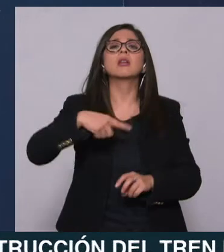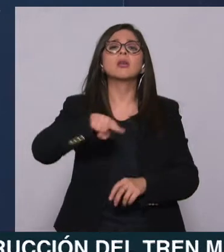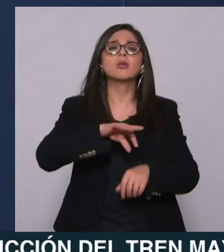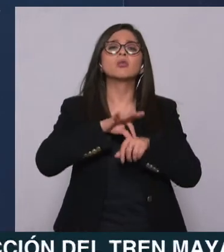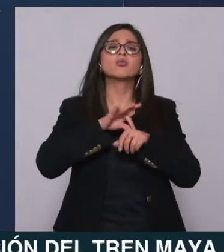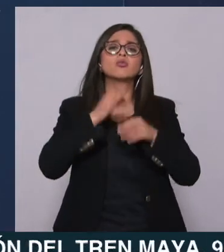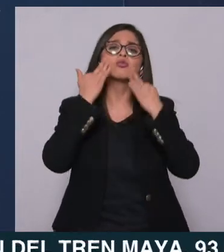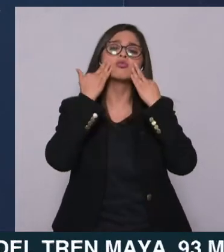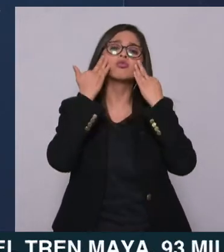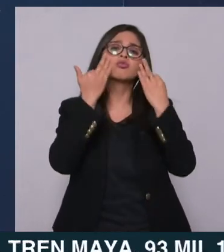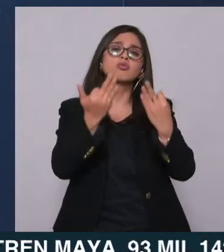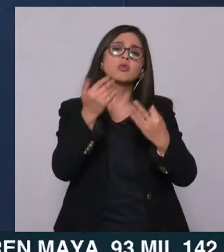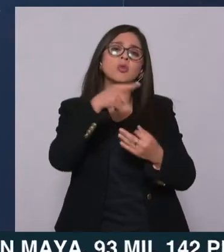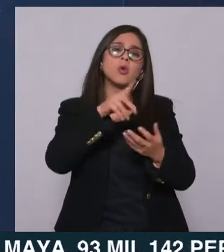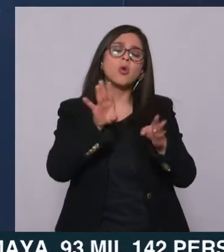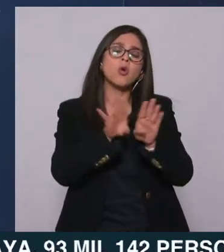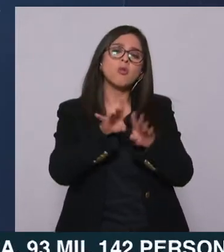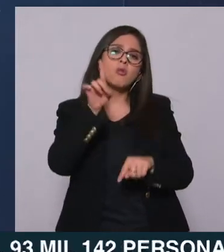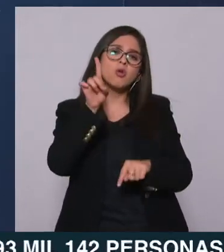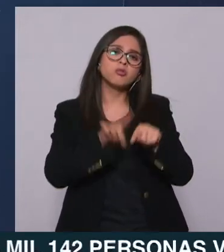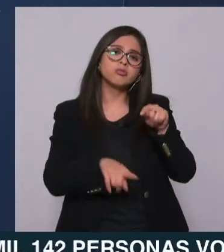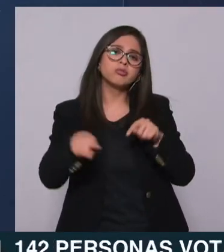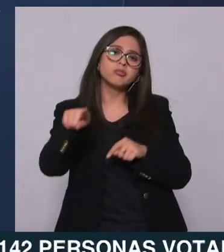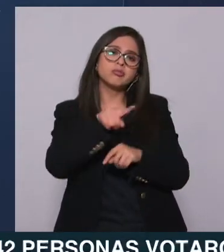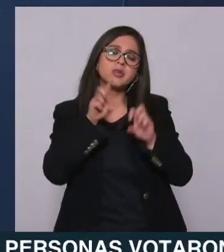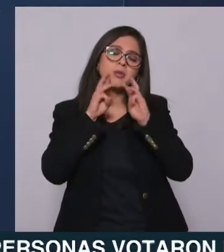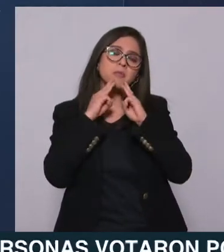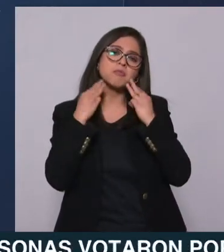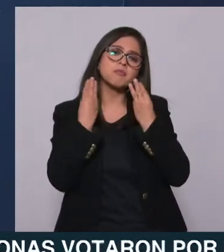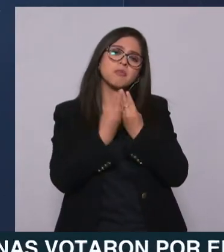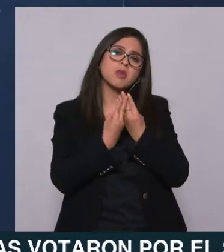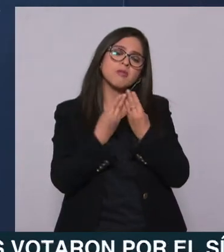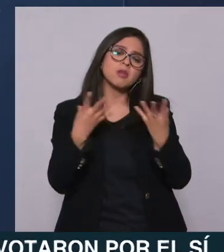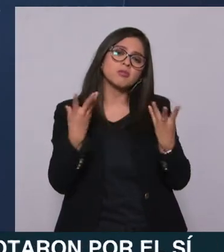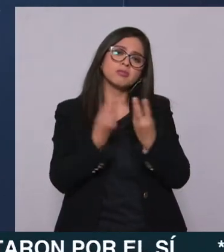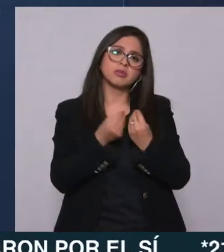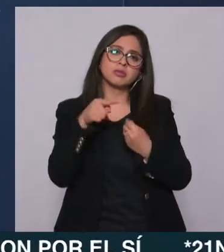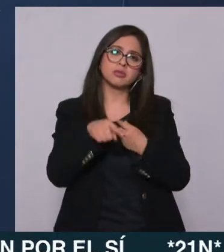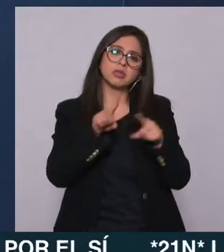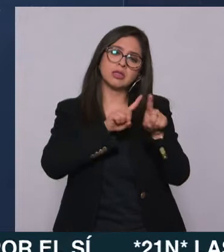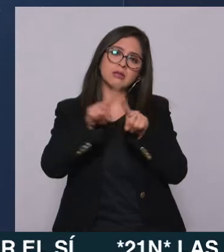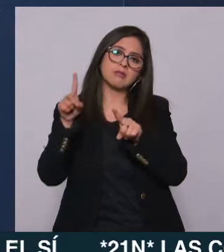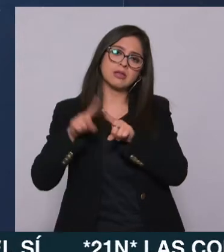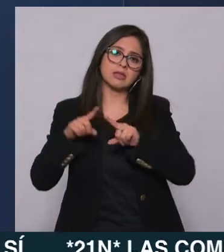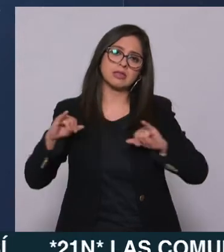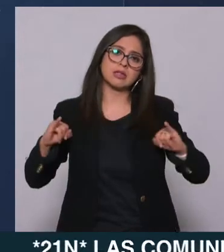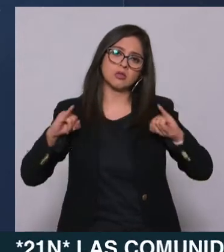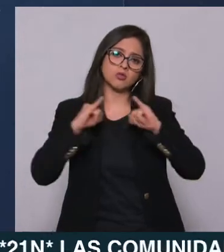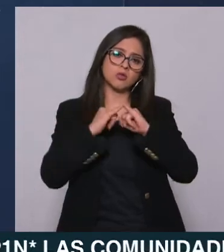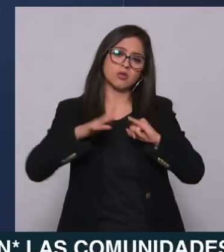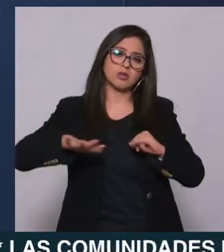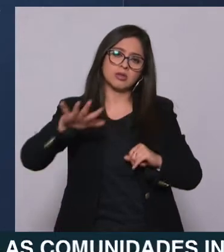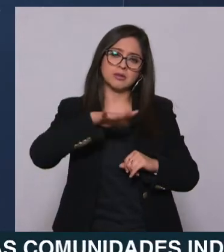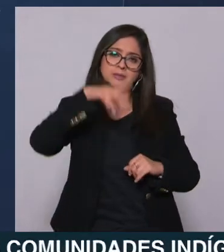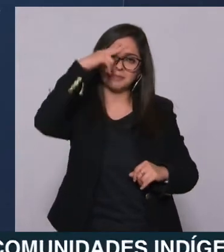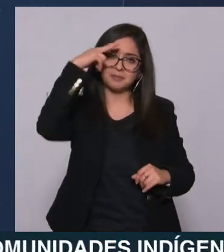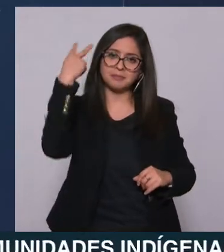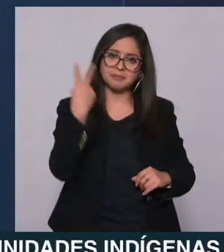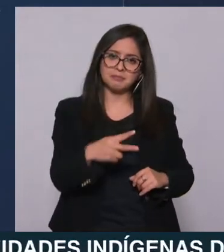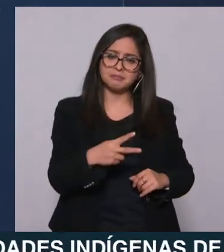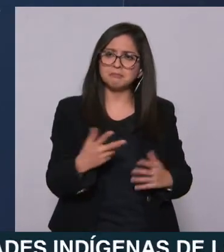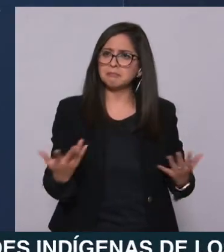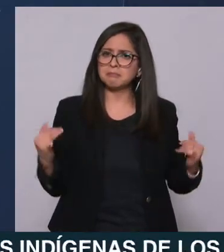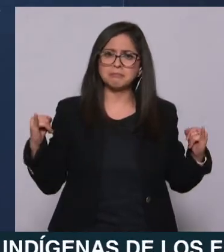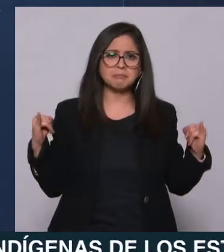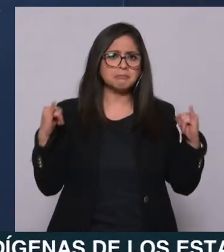realidad de irrupción del crimen organizado en las instituciones del Estado mexicano,